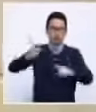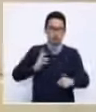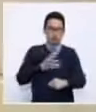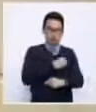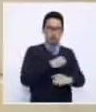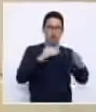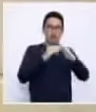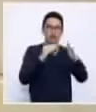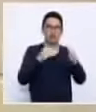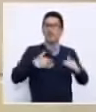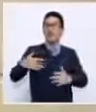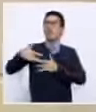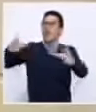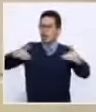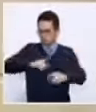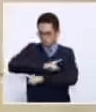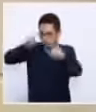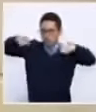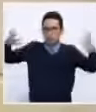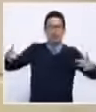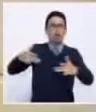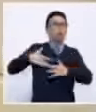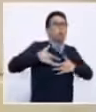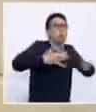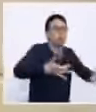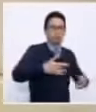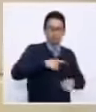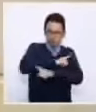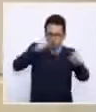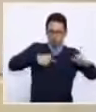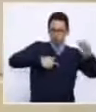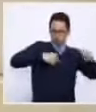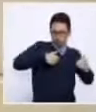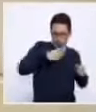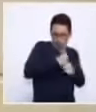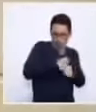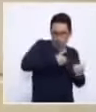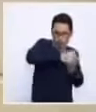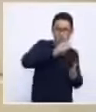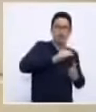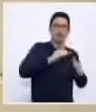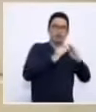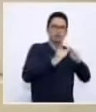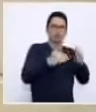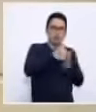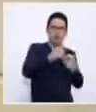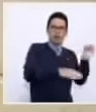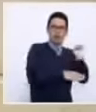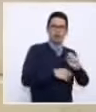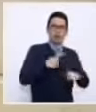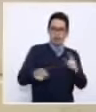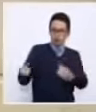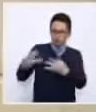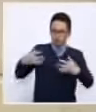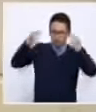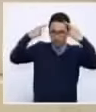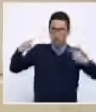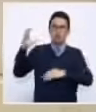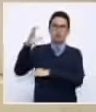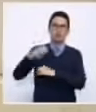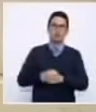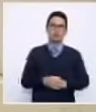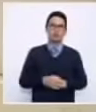necesitamos que nos la regalen. Nosotros con nuestro trabajo somos capaces de comprarla, de comprar un carro. Pero garantícenos esto, Estado